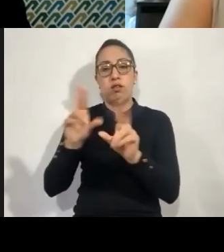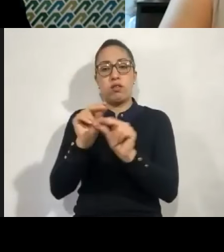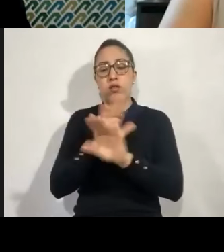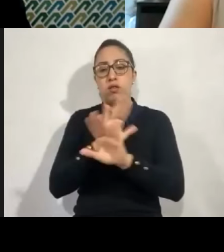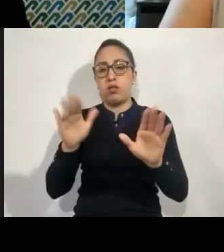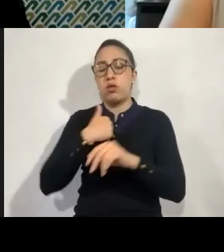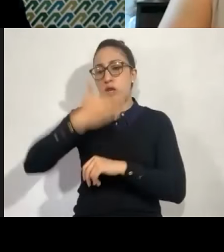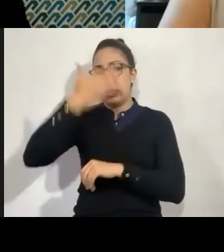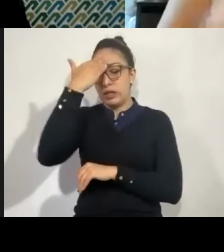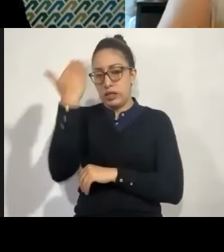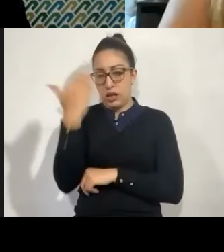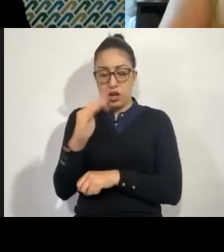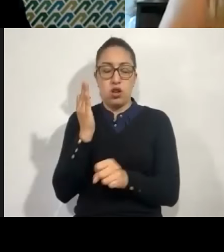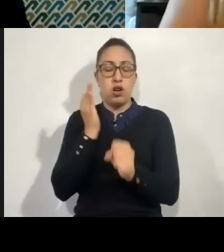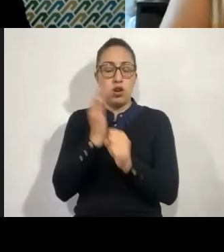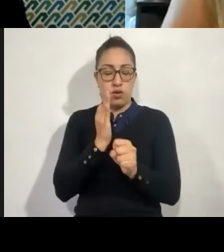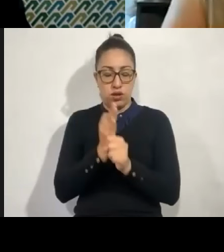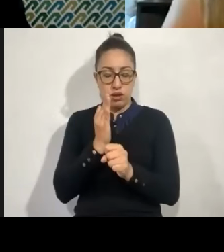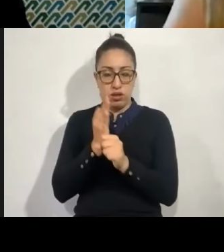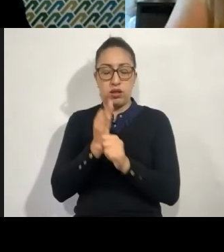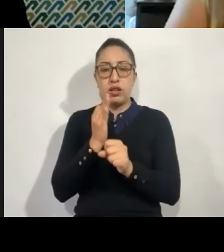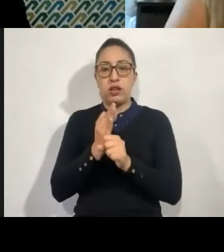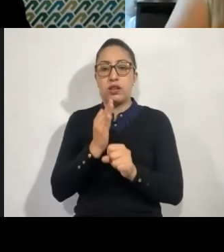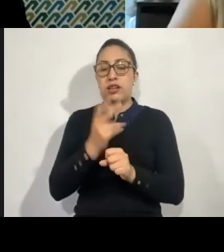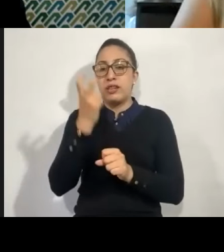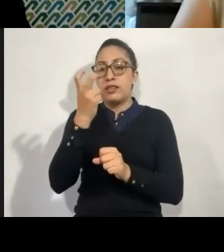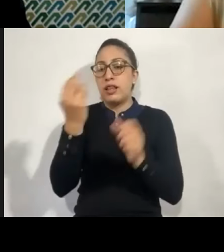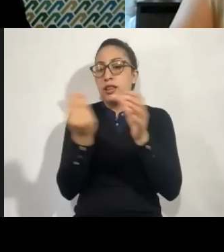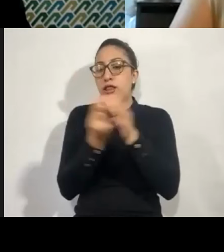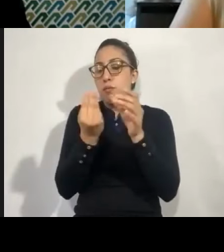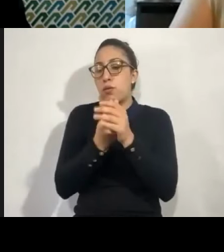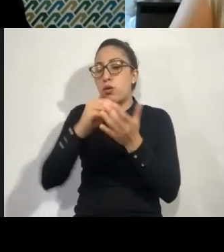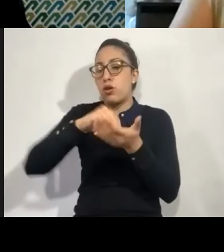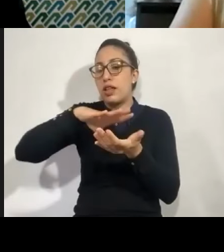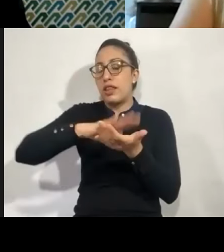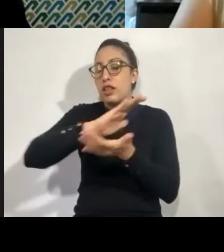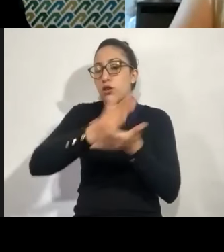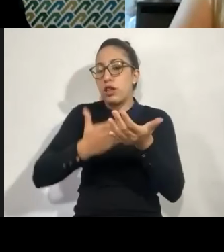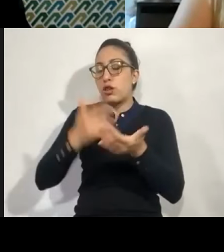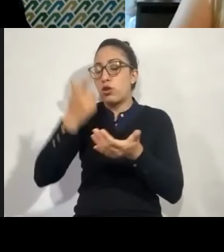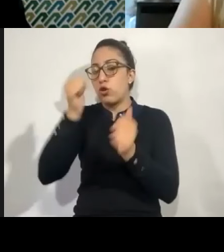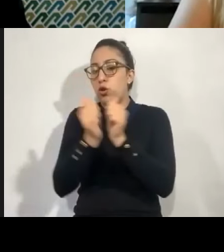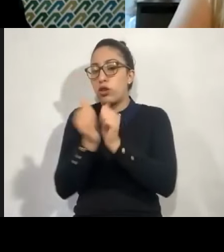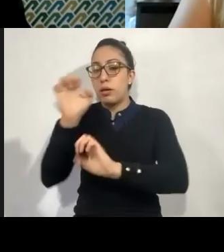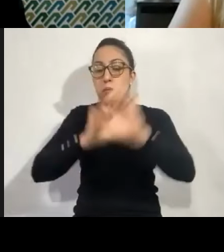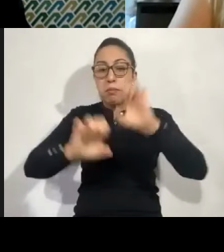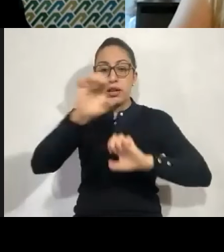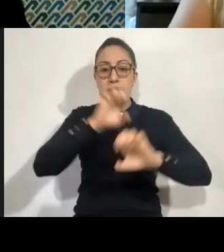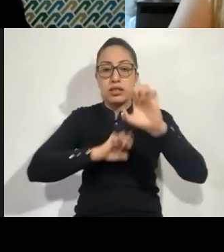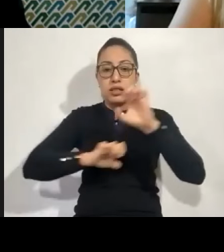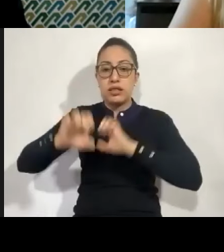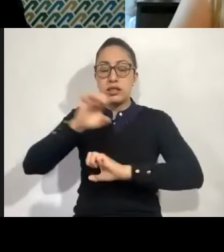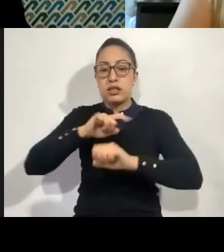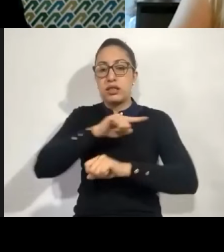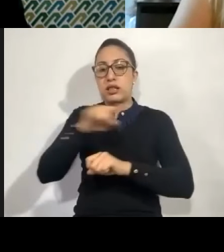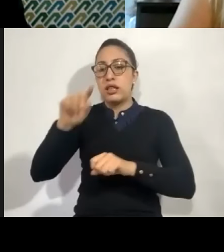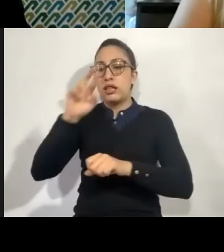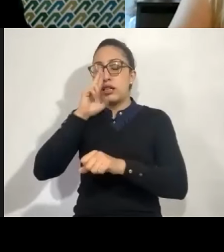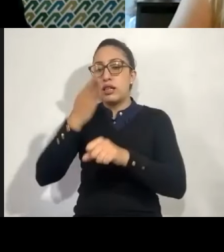conscientes que este tipo de operaciones, este tipo de esquemas caen en el ámbito de competencia, por